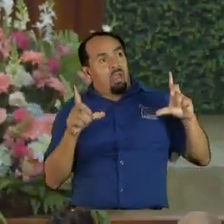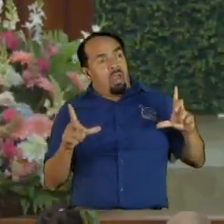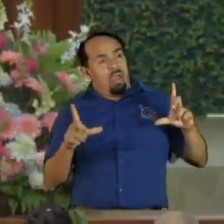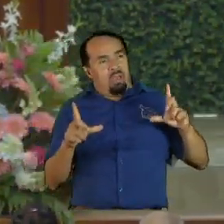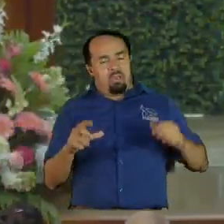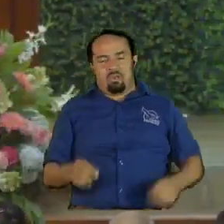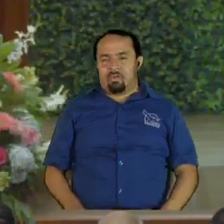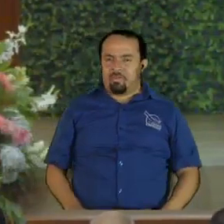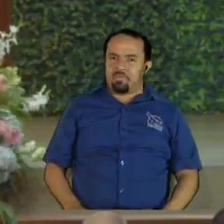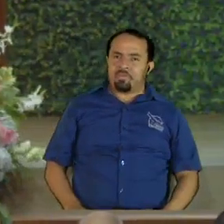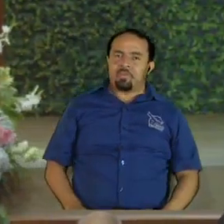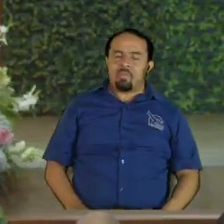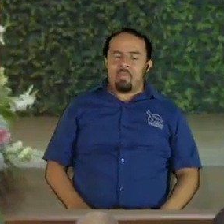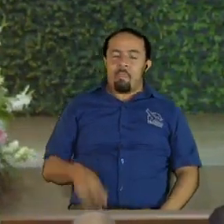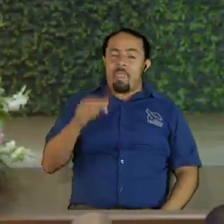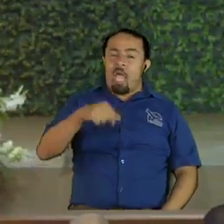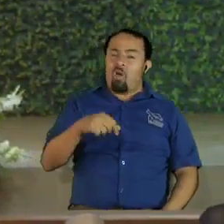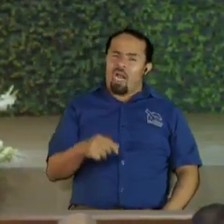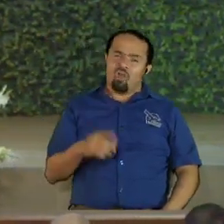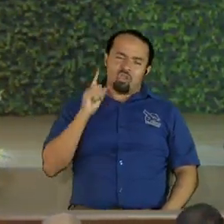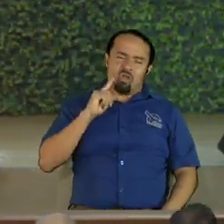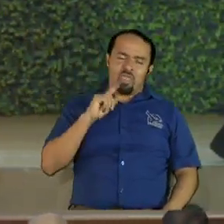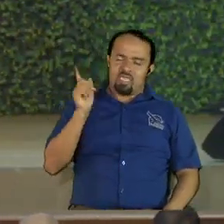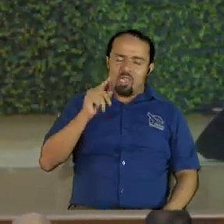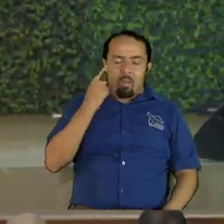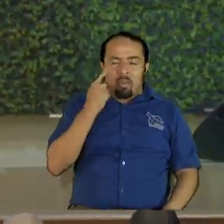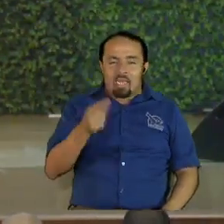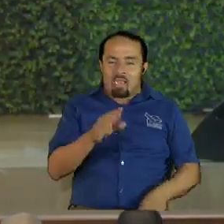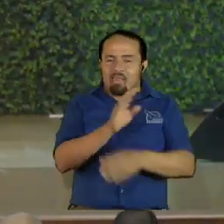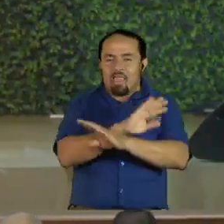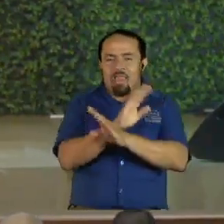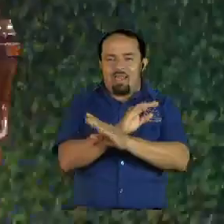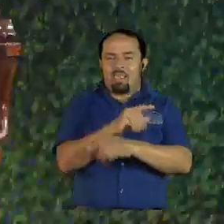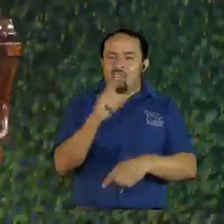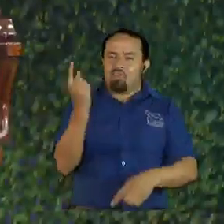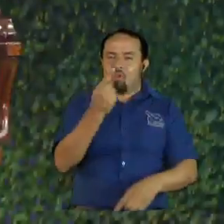Aunque ya los muchachos ni tele miran, ¿verdad? Pero sino que ahora miran otras cosas. Pero